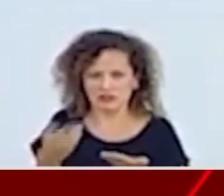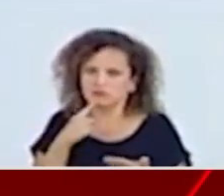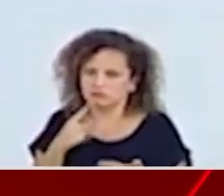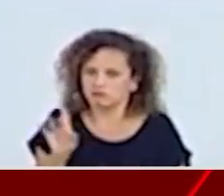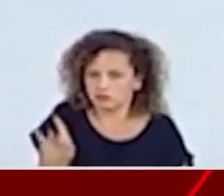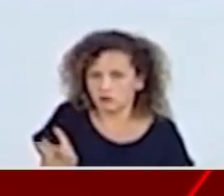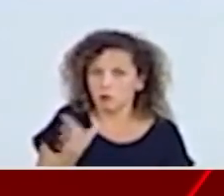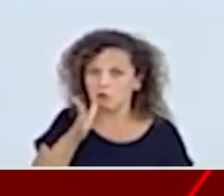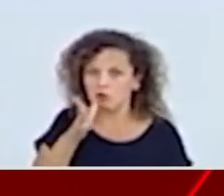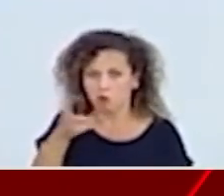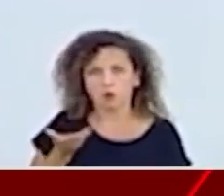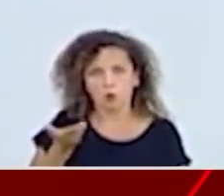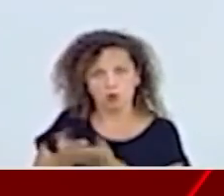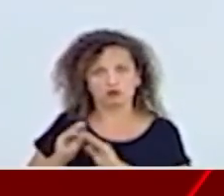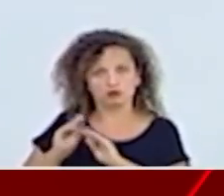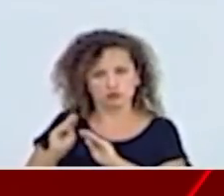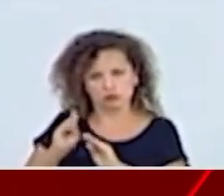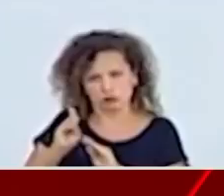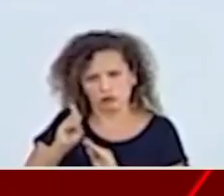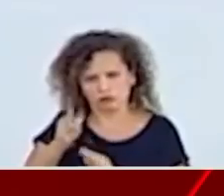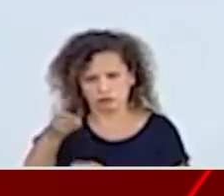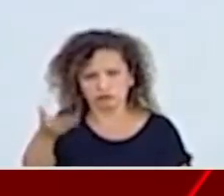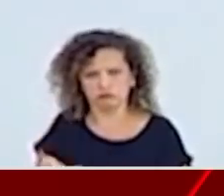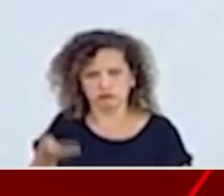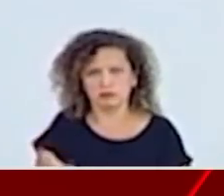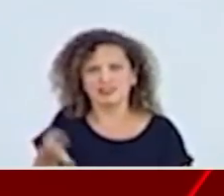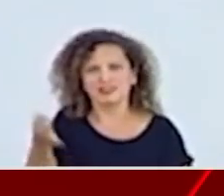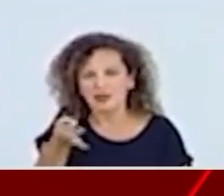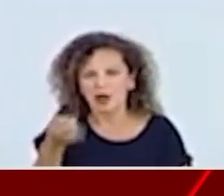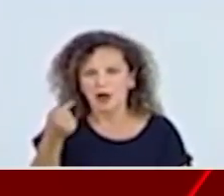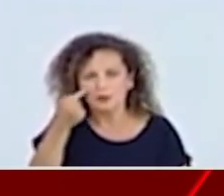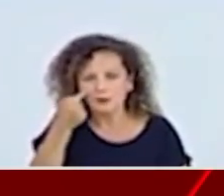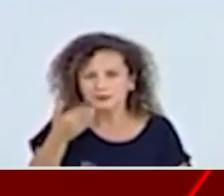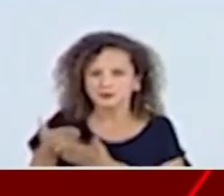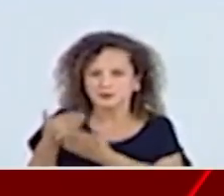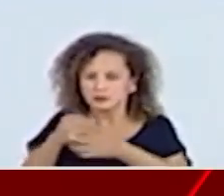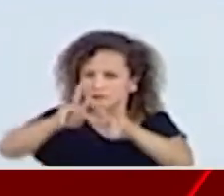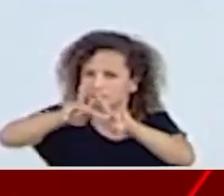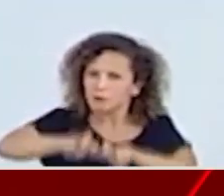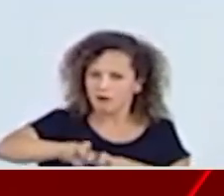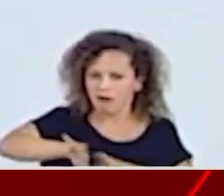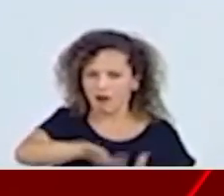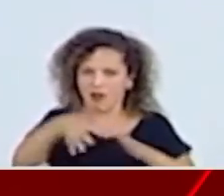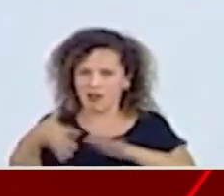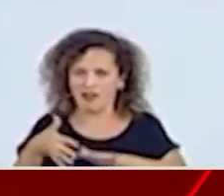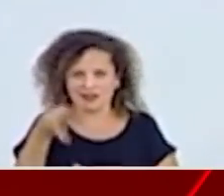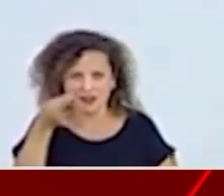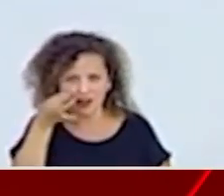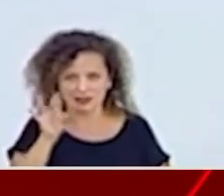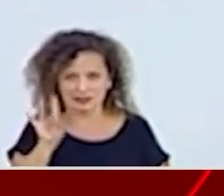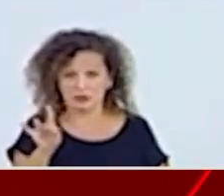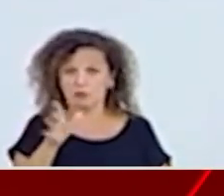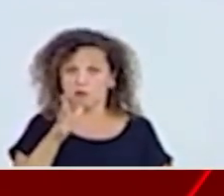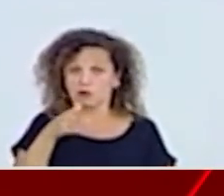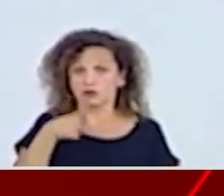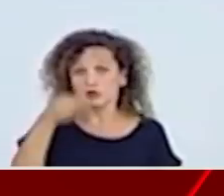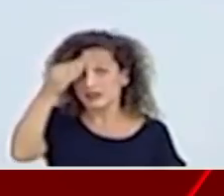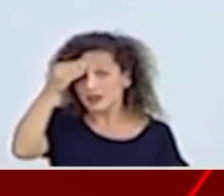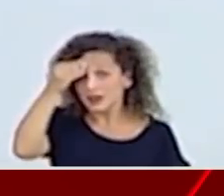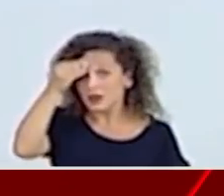más oscuro de la formación morada, que cada vez ese morado se torna más negro.